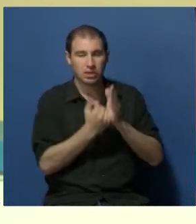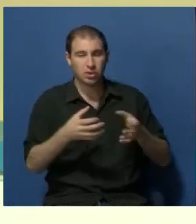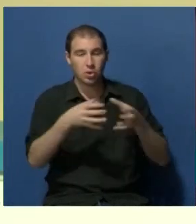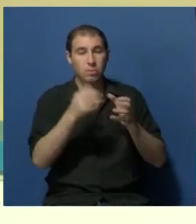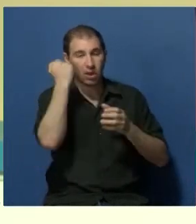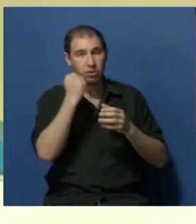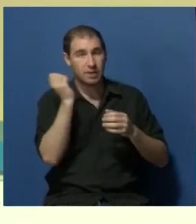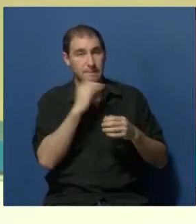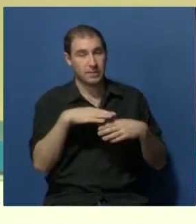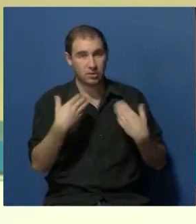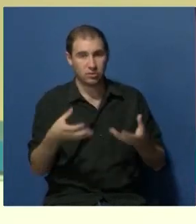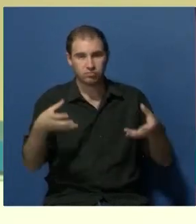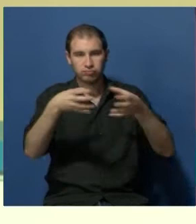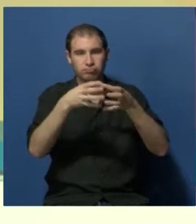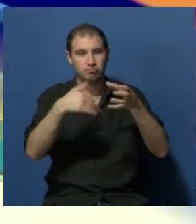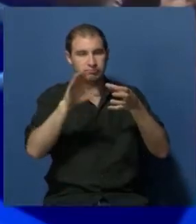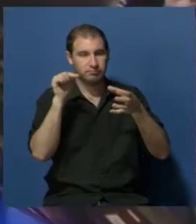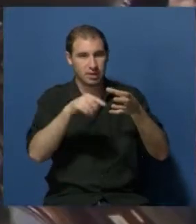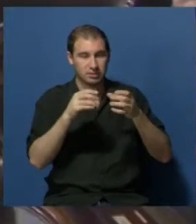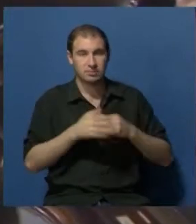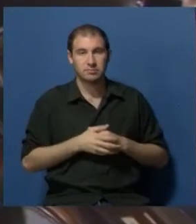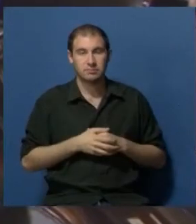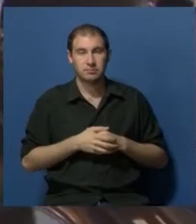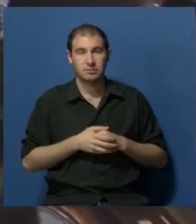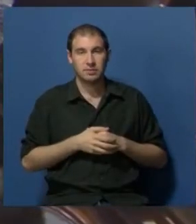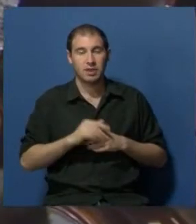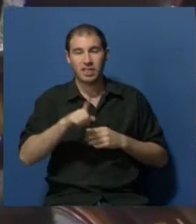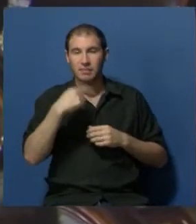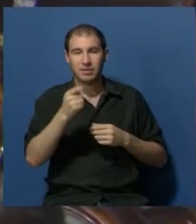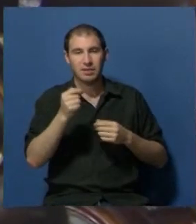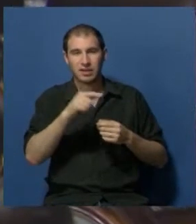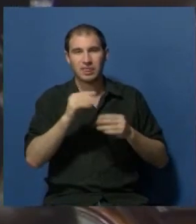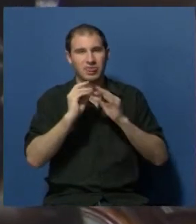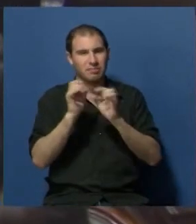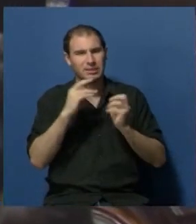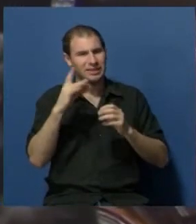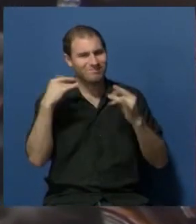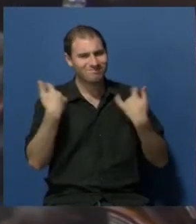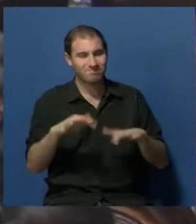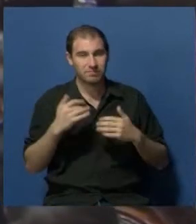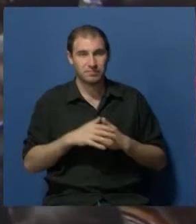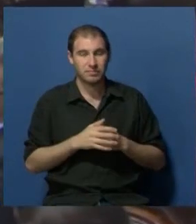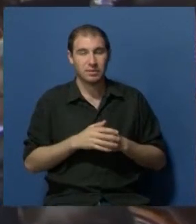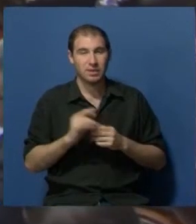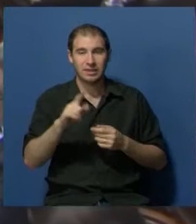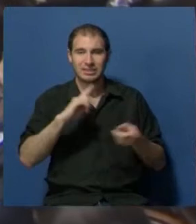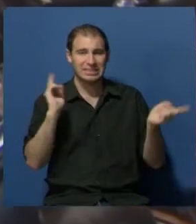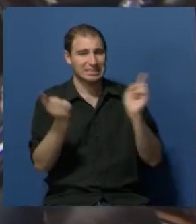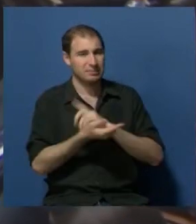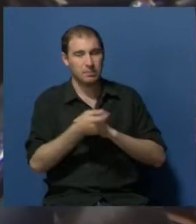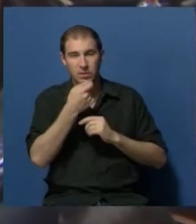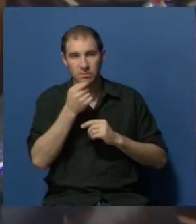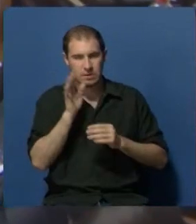la economía más concentrada, digamos. Entonces, después es muy difícil llevar esa discusión y es extorsivo decirle